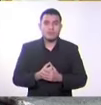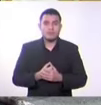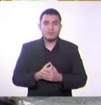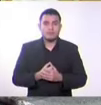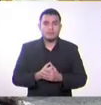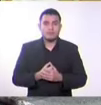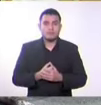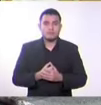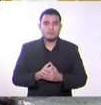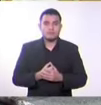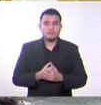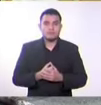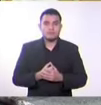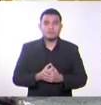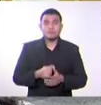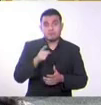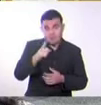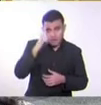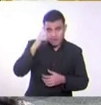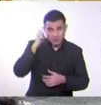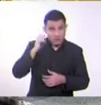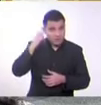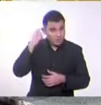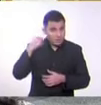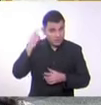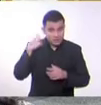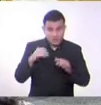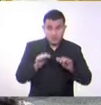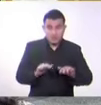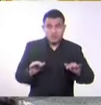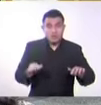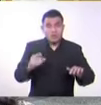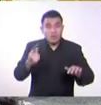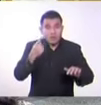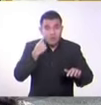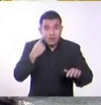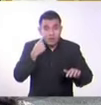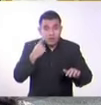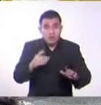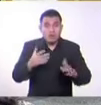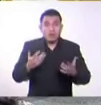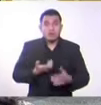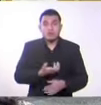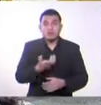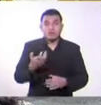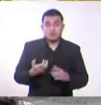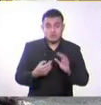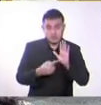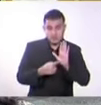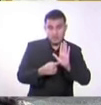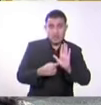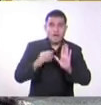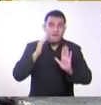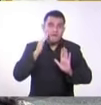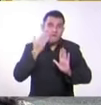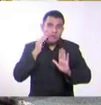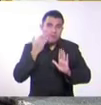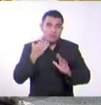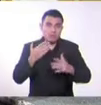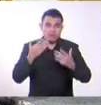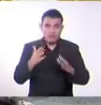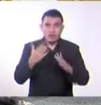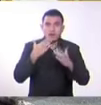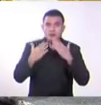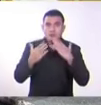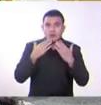eso, recuerden, amiguitos y amiguitas, hay que tener mucho cuidado con lo que nosotros publicamos en internet. Como ya dijimos, hay